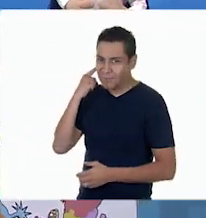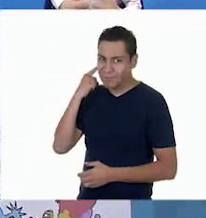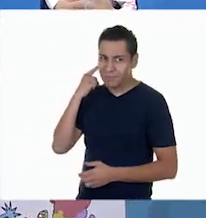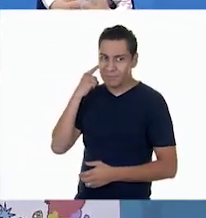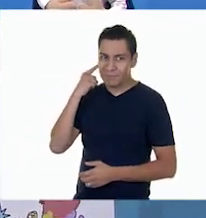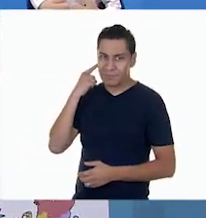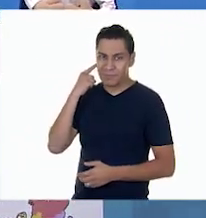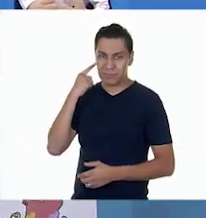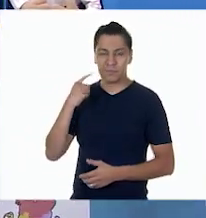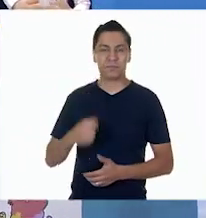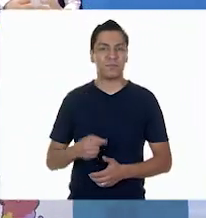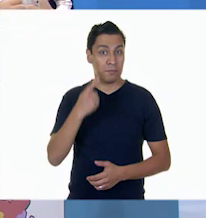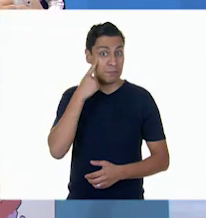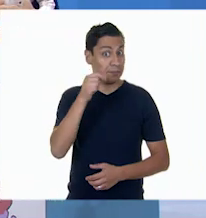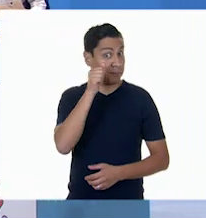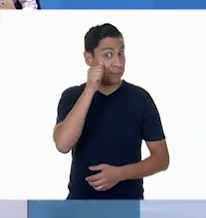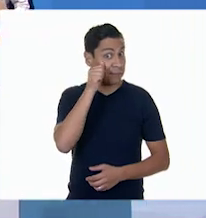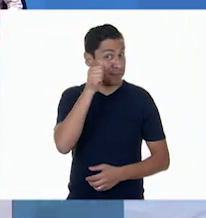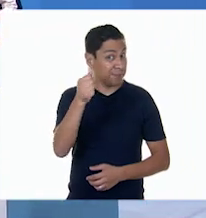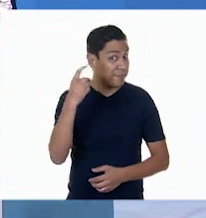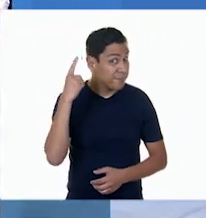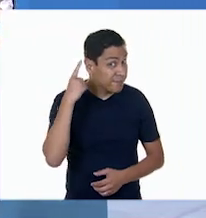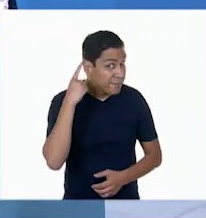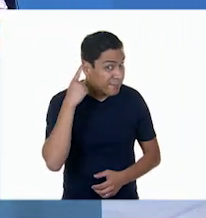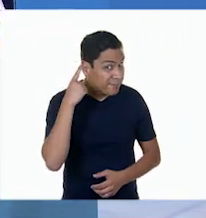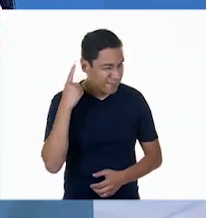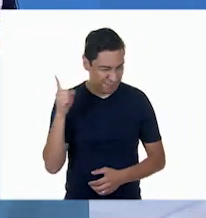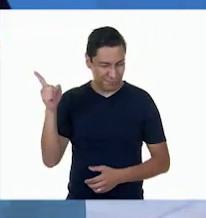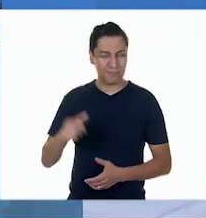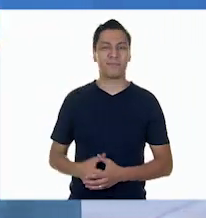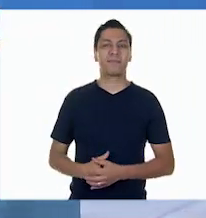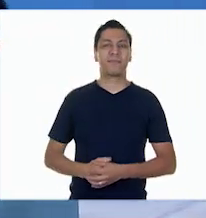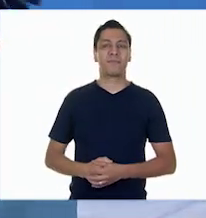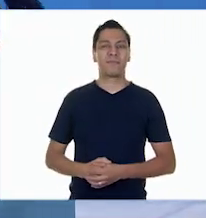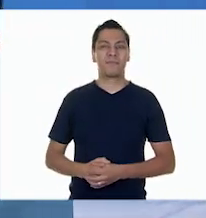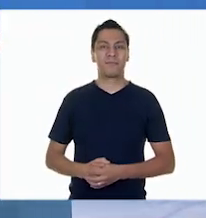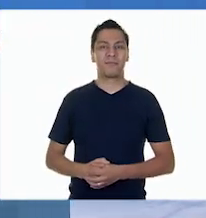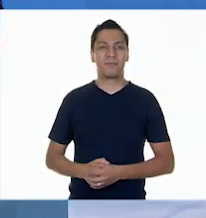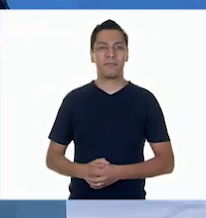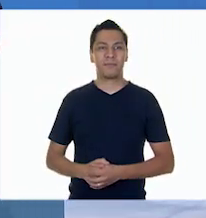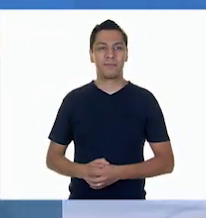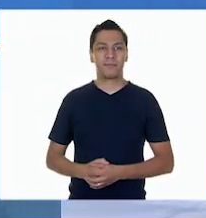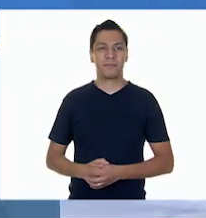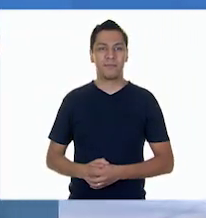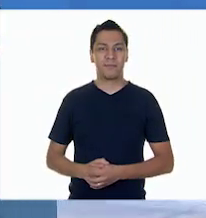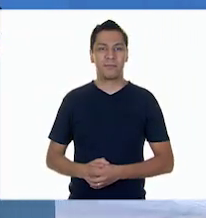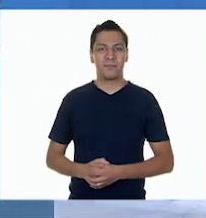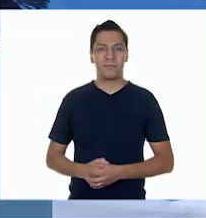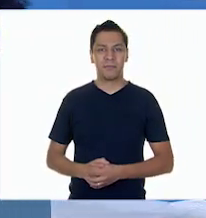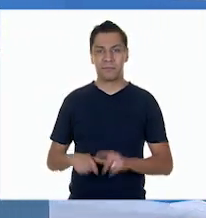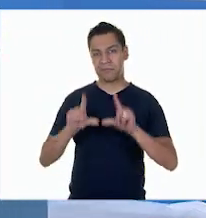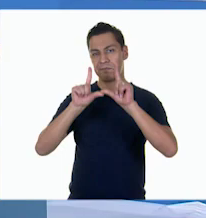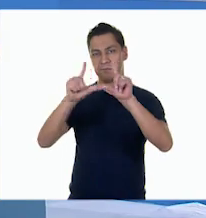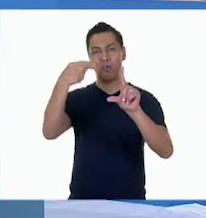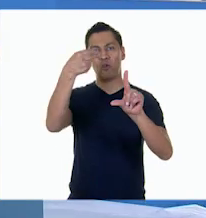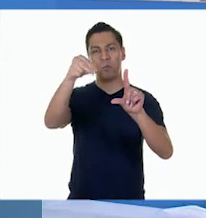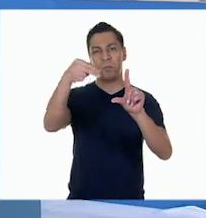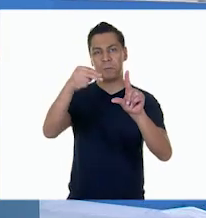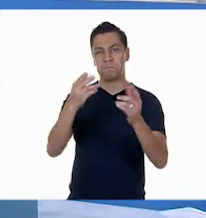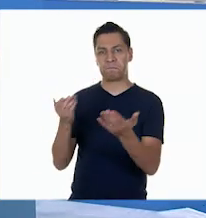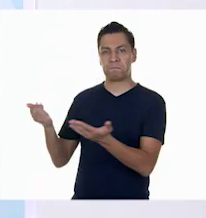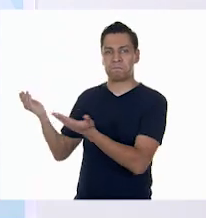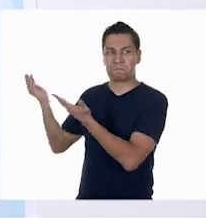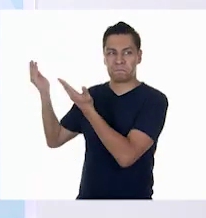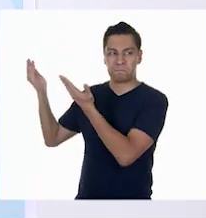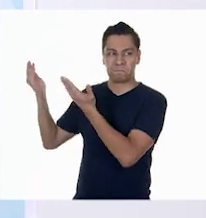Pongan atención, ¿eh? Ahora sí que paren oreja. Pues es este que se exacto, ve. Exacto, Ale. Exacto, a simple vista. ¿Qué tal?